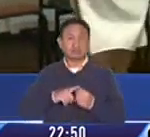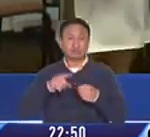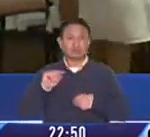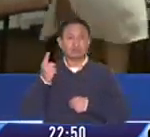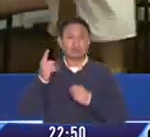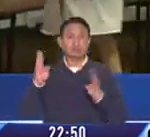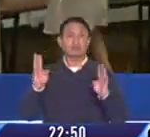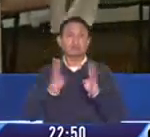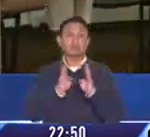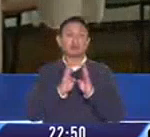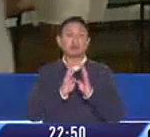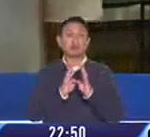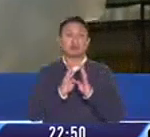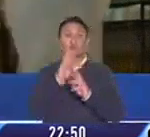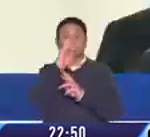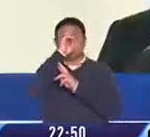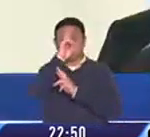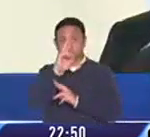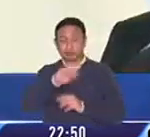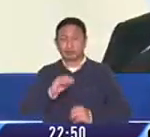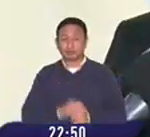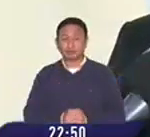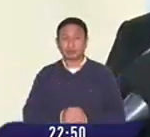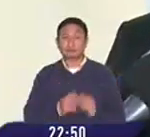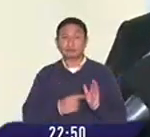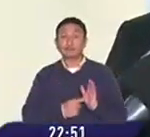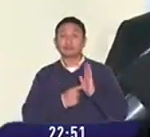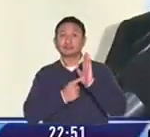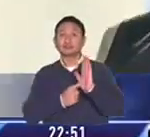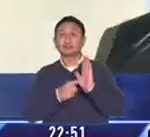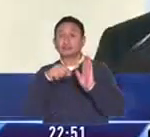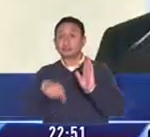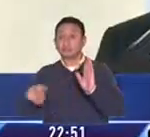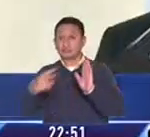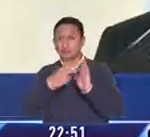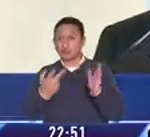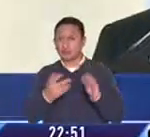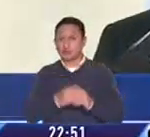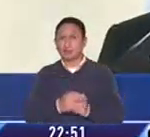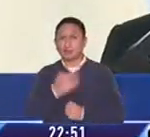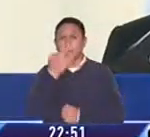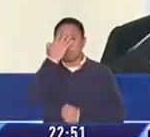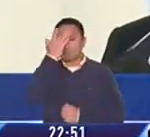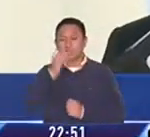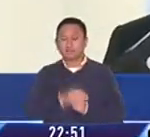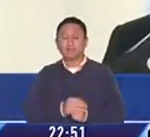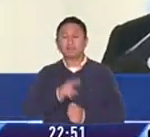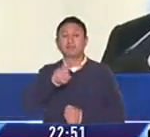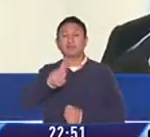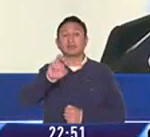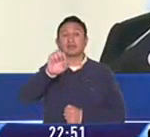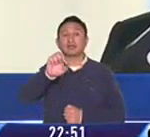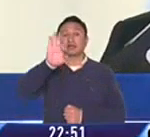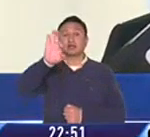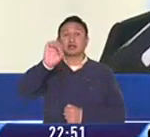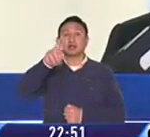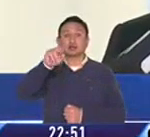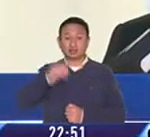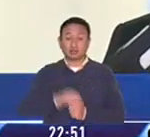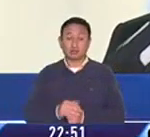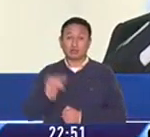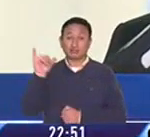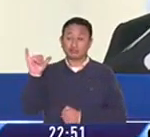encuentro de Huellas de Honor Retoñar. Esto va a permitir visibilizar. ¿Por qué retoñar? Porque te quitan el útero, te quitan los